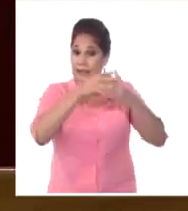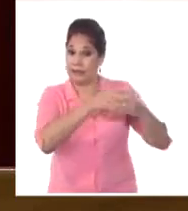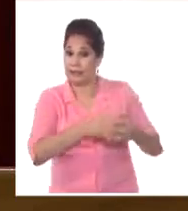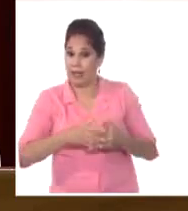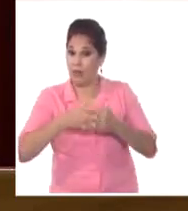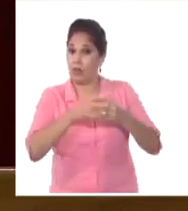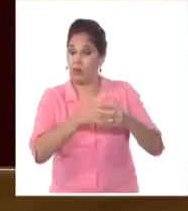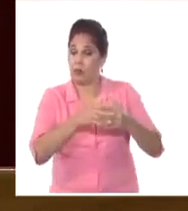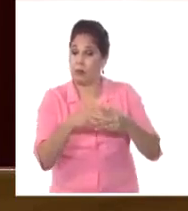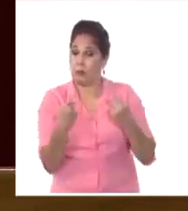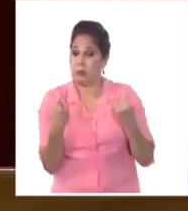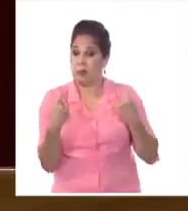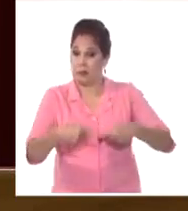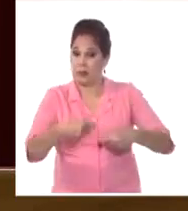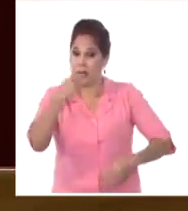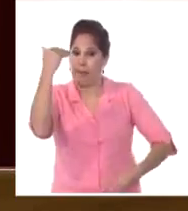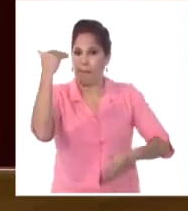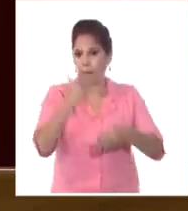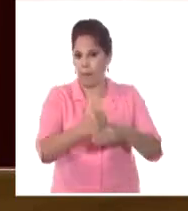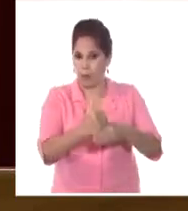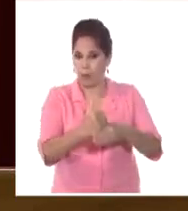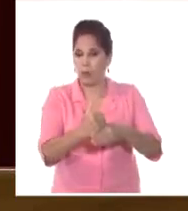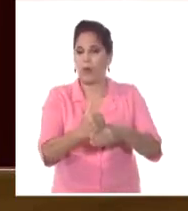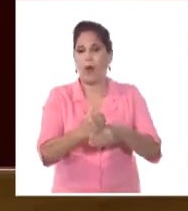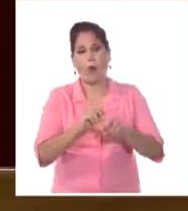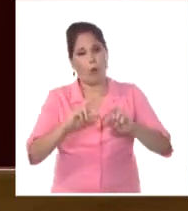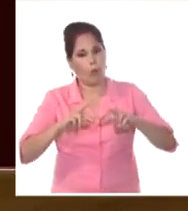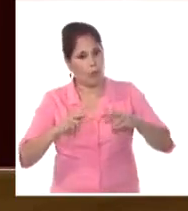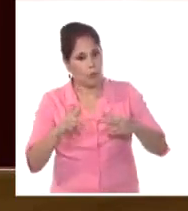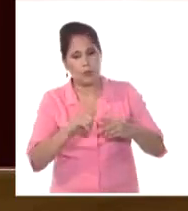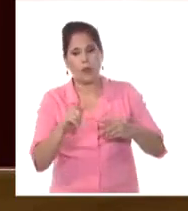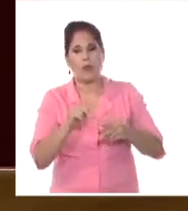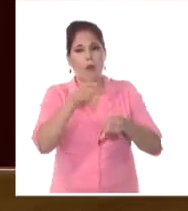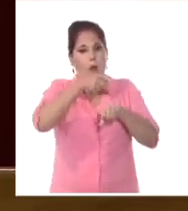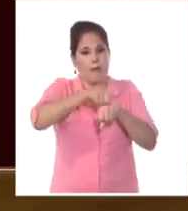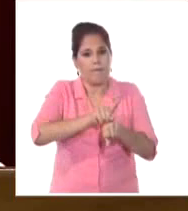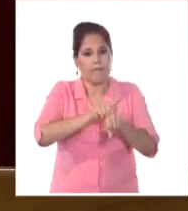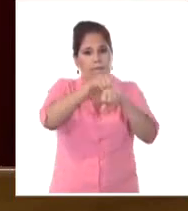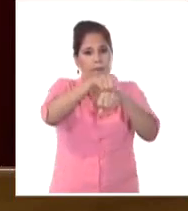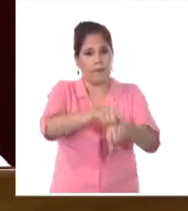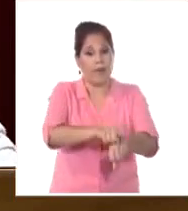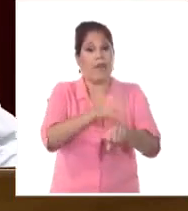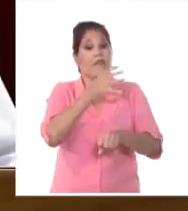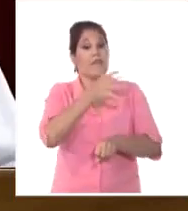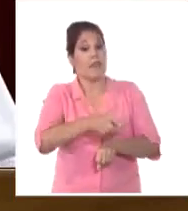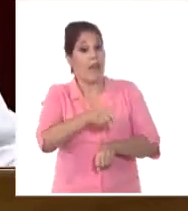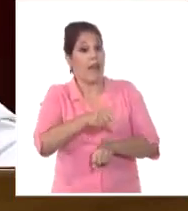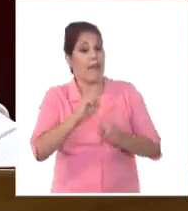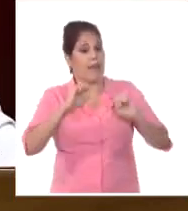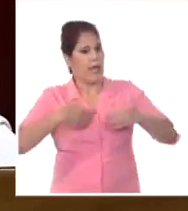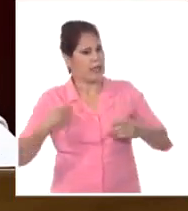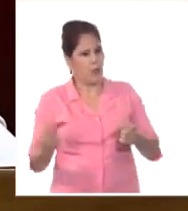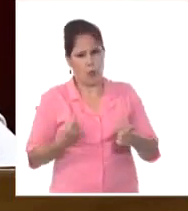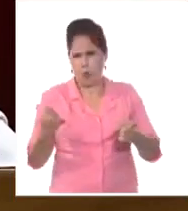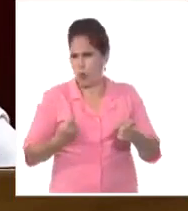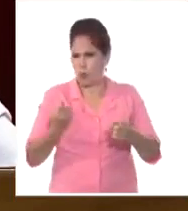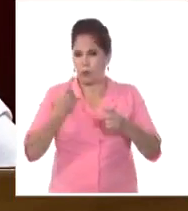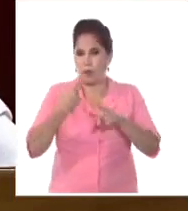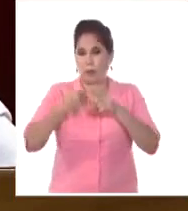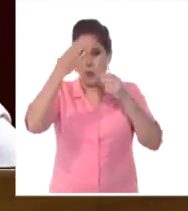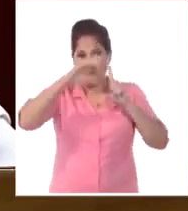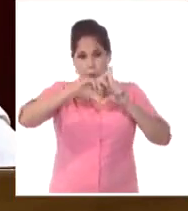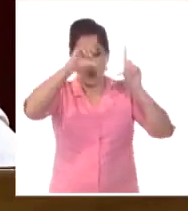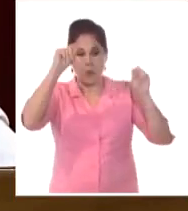aliaron para imponernos un doble bloqueo. Otra vez como en el tanque de Girón, Fidel encabezó la épica resistencia por Cuba y